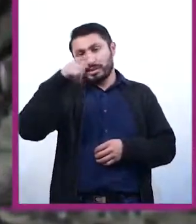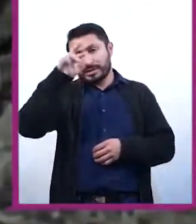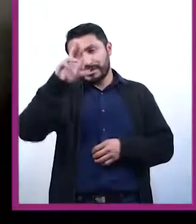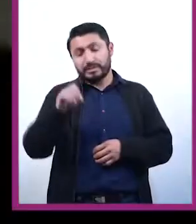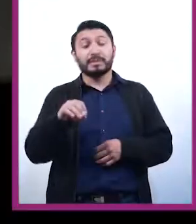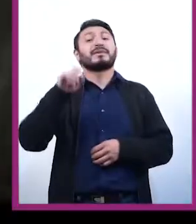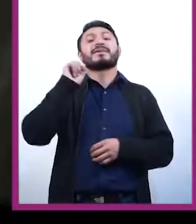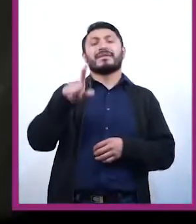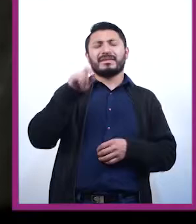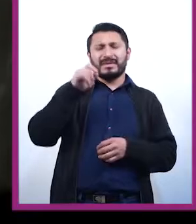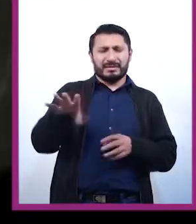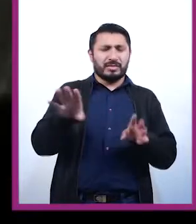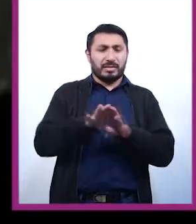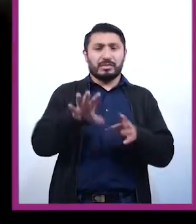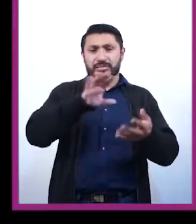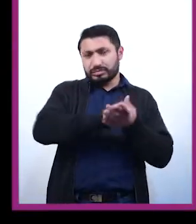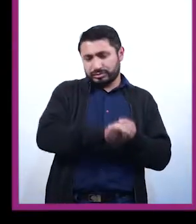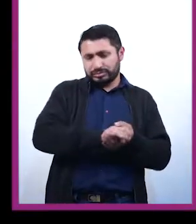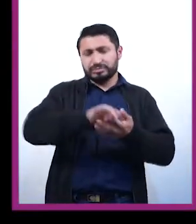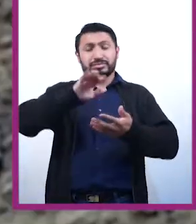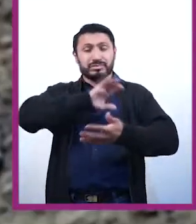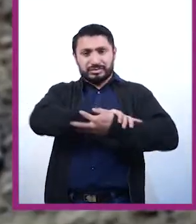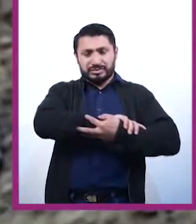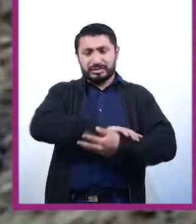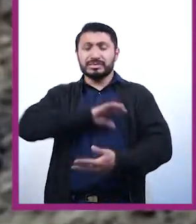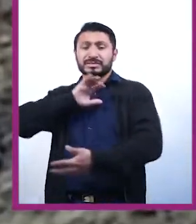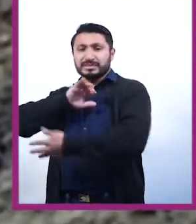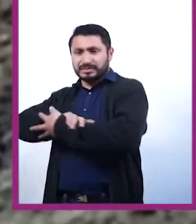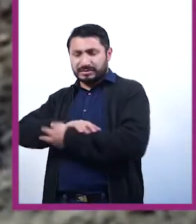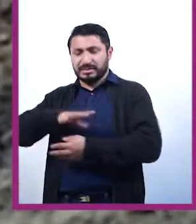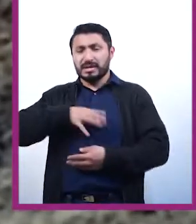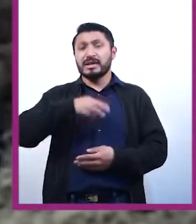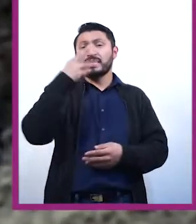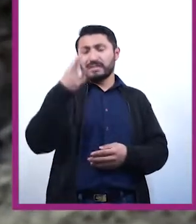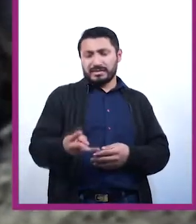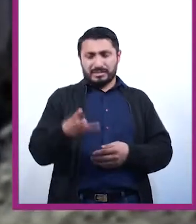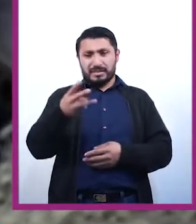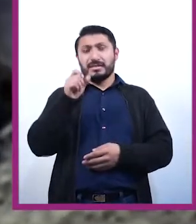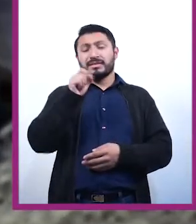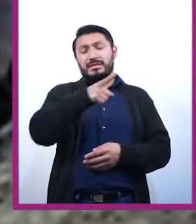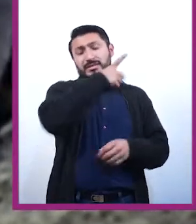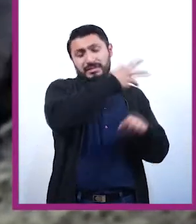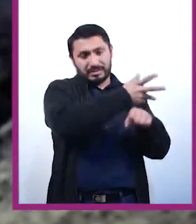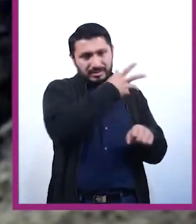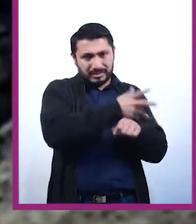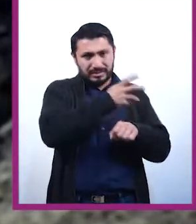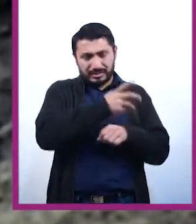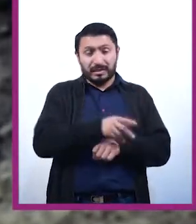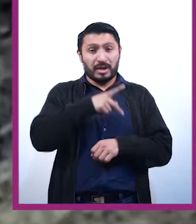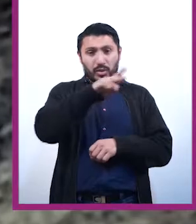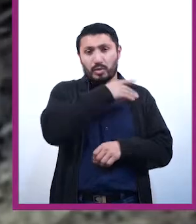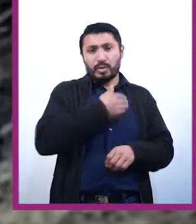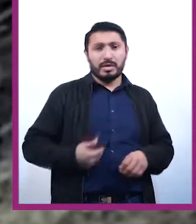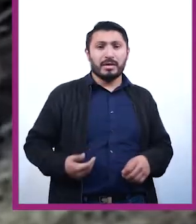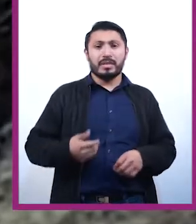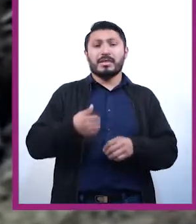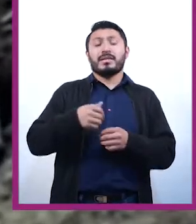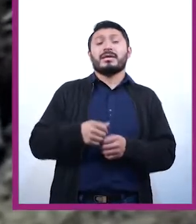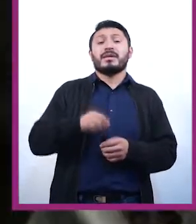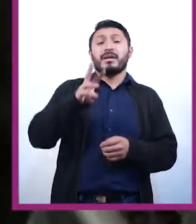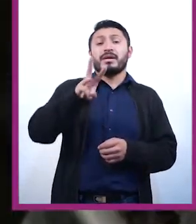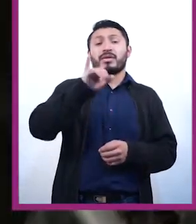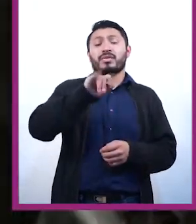Austrohúngaro. A pesar de la simpatía y de los lazos comerciales que tenía con países de la Triple Entente, Estados Unidos y